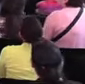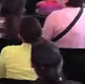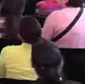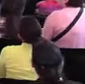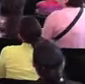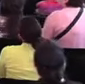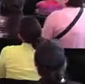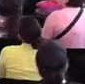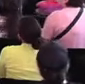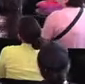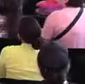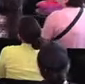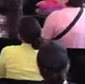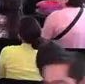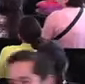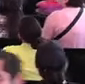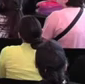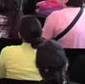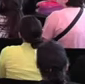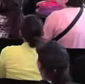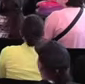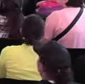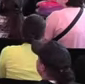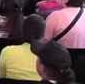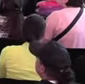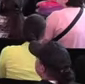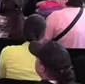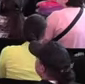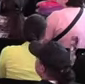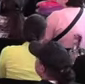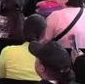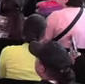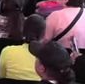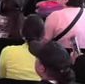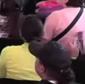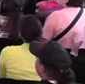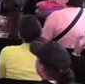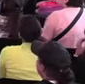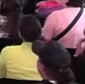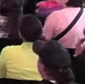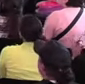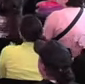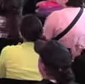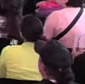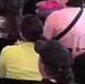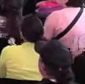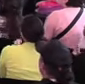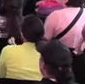gestión 2023, aquí en el gimnasio del Liceo Andrés Bello.